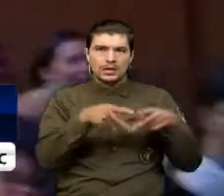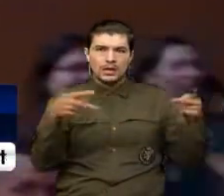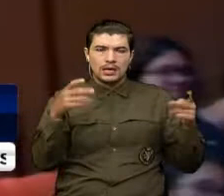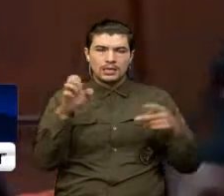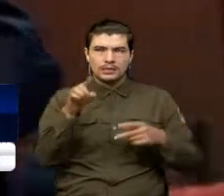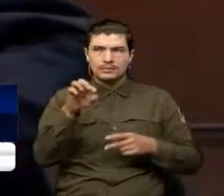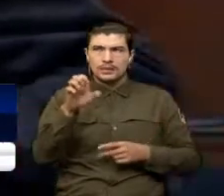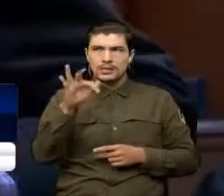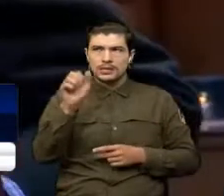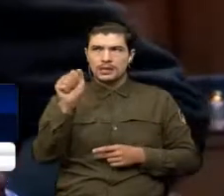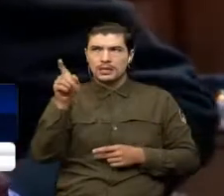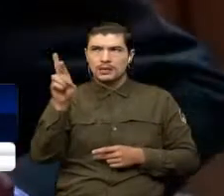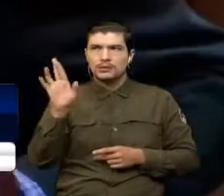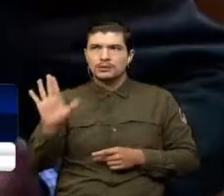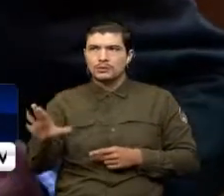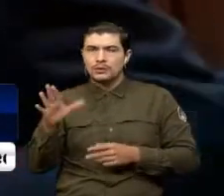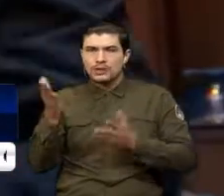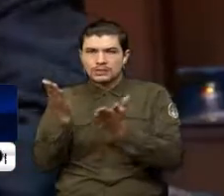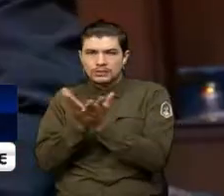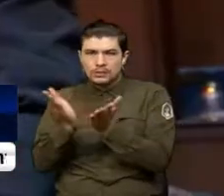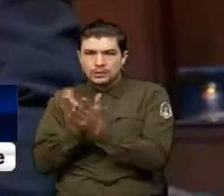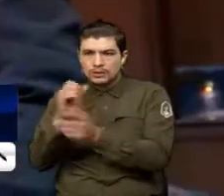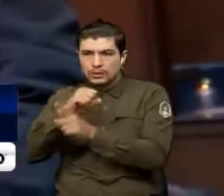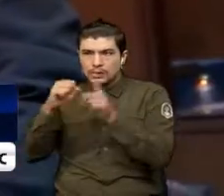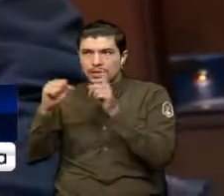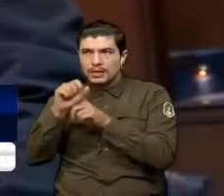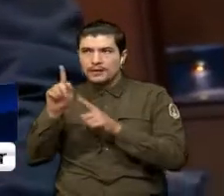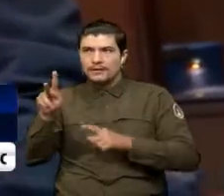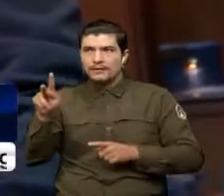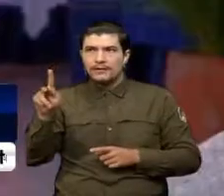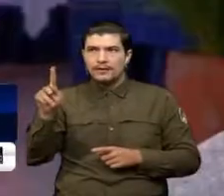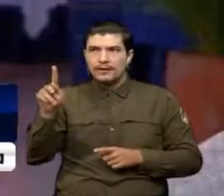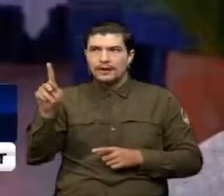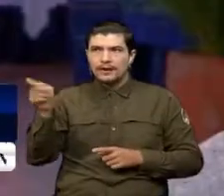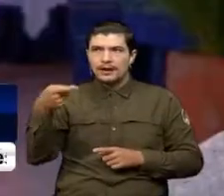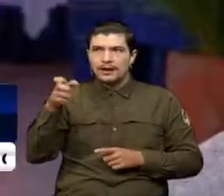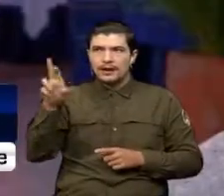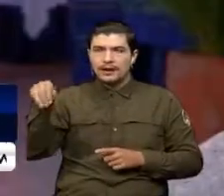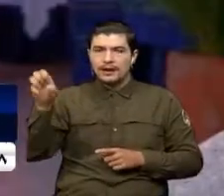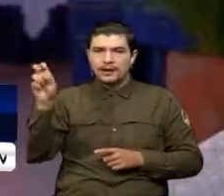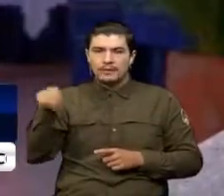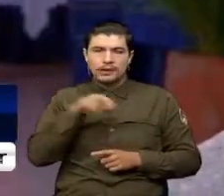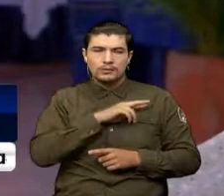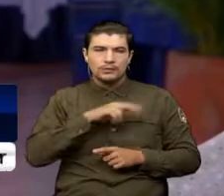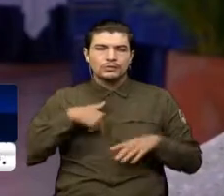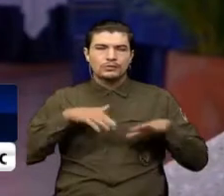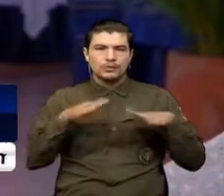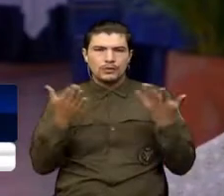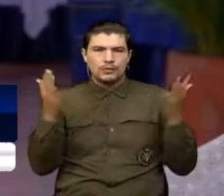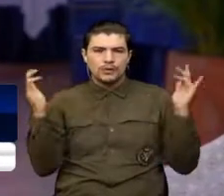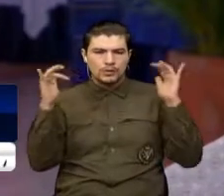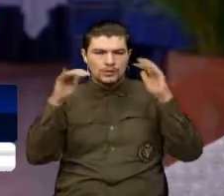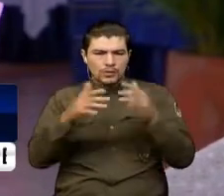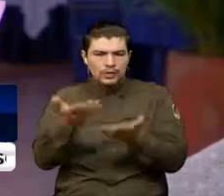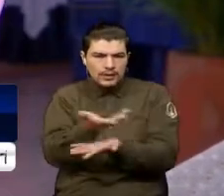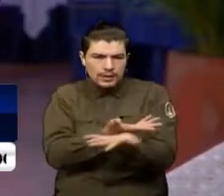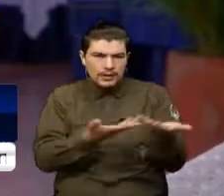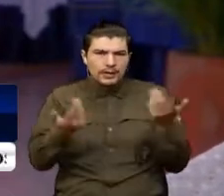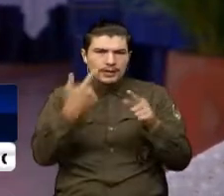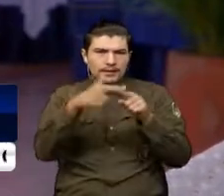colombiano fabián sanabria sánchez como capitalizamos ese conocimiento a través de las diferentes plataformas